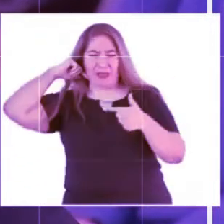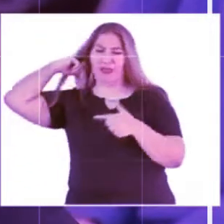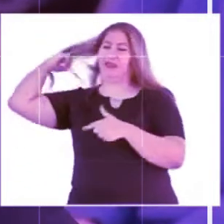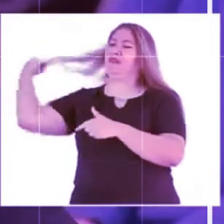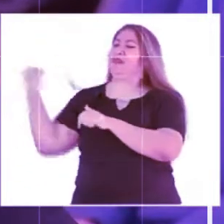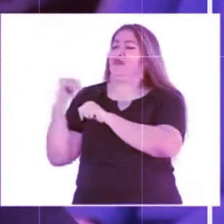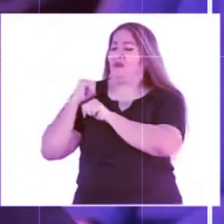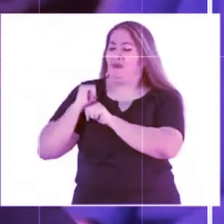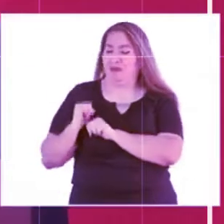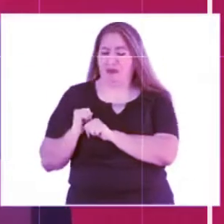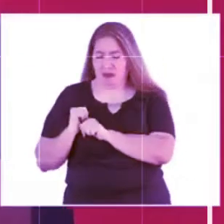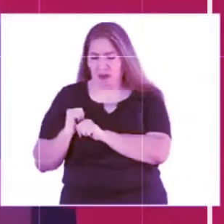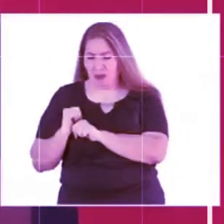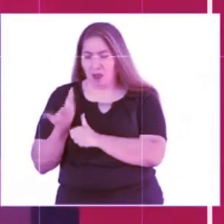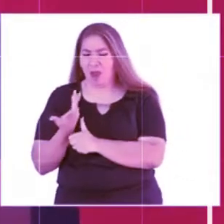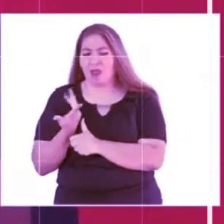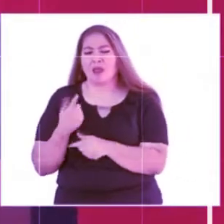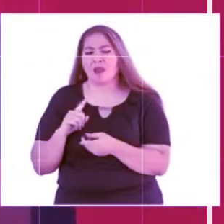del destacamento